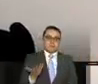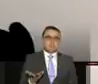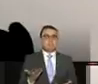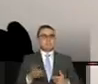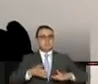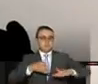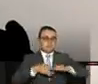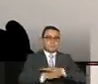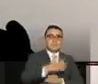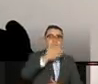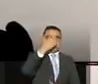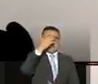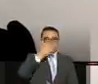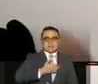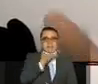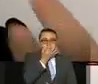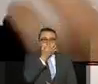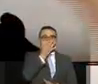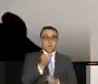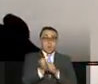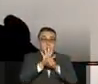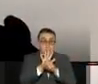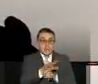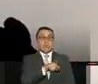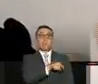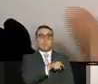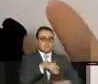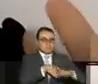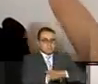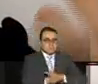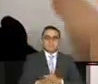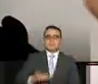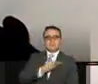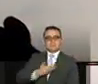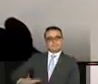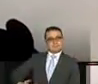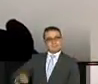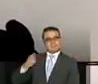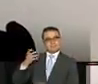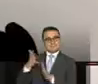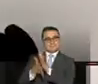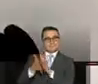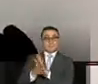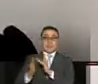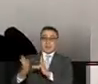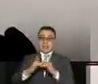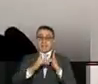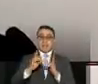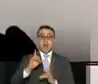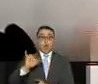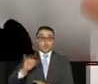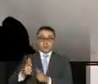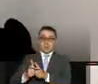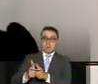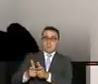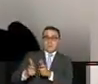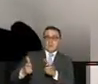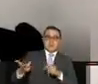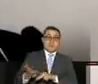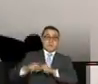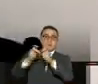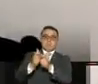a las pruebas de COVID, de tener, como el señor presidente nos dijo ahora, la expansión de camas de unidad de cuidado intensivo. ¿Sí? Todo